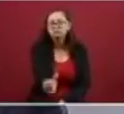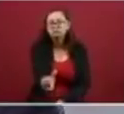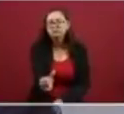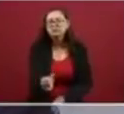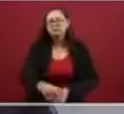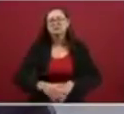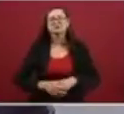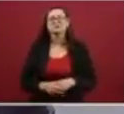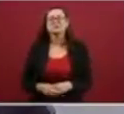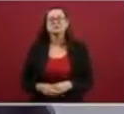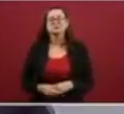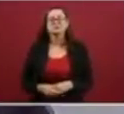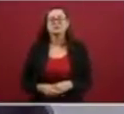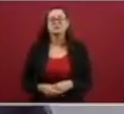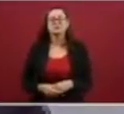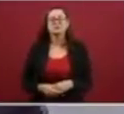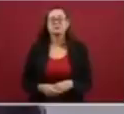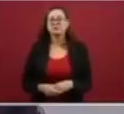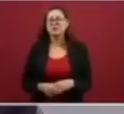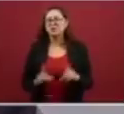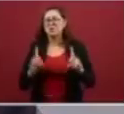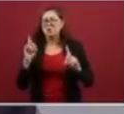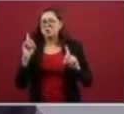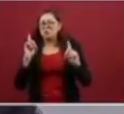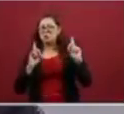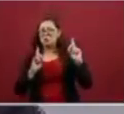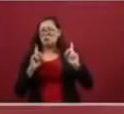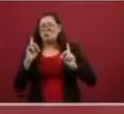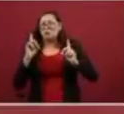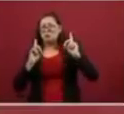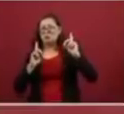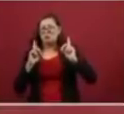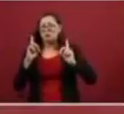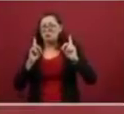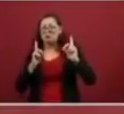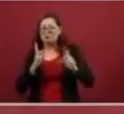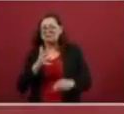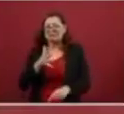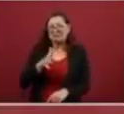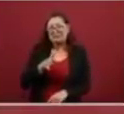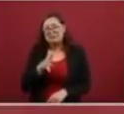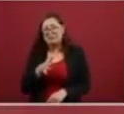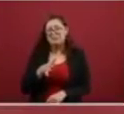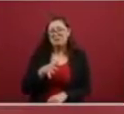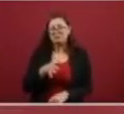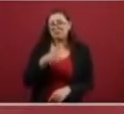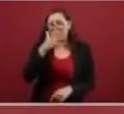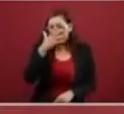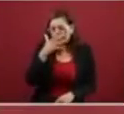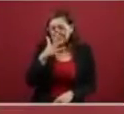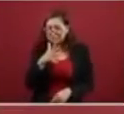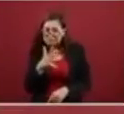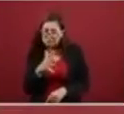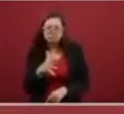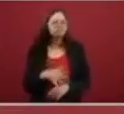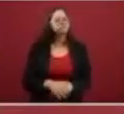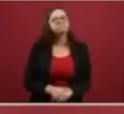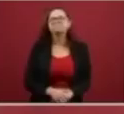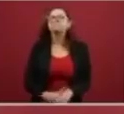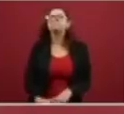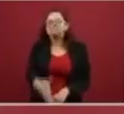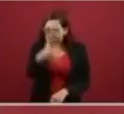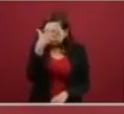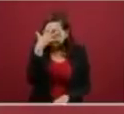nada de titubeos o medias tintas. Una